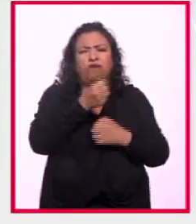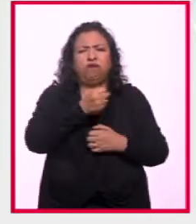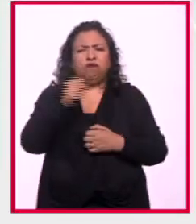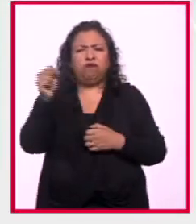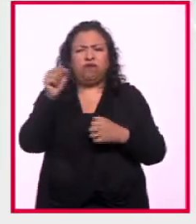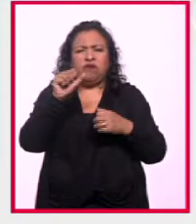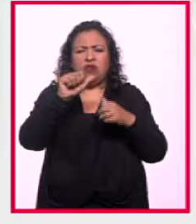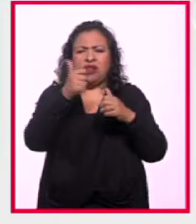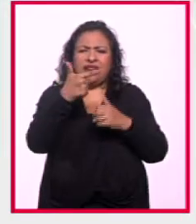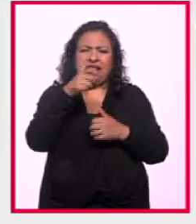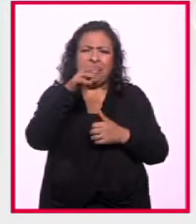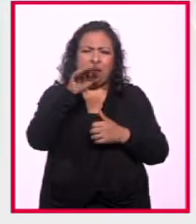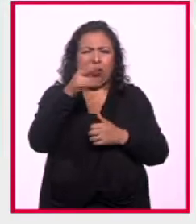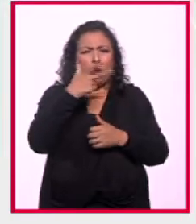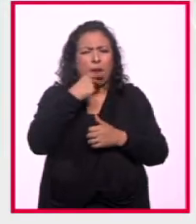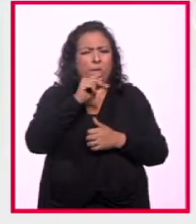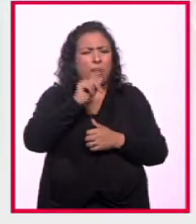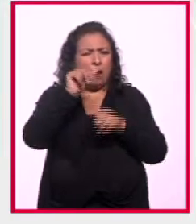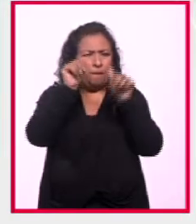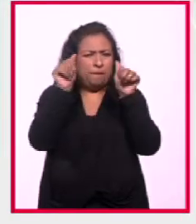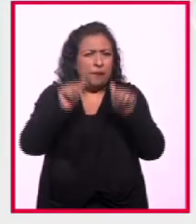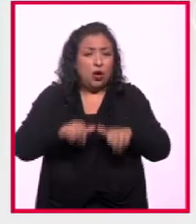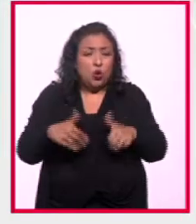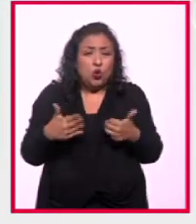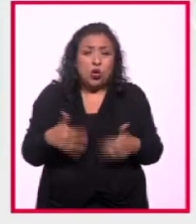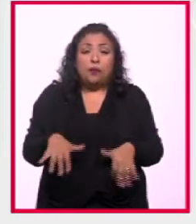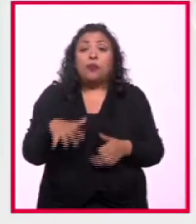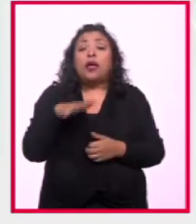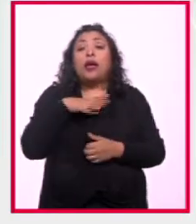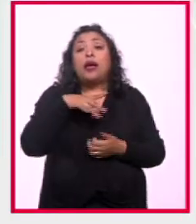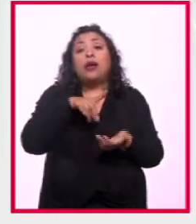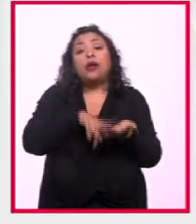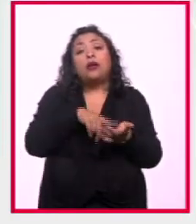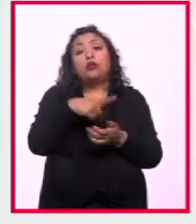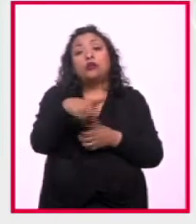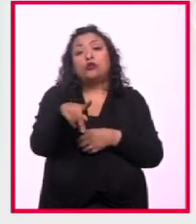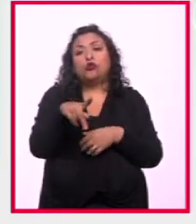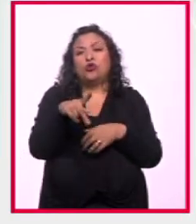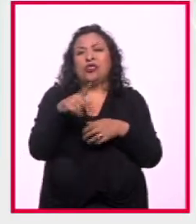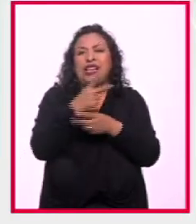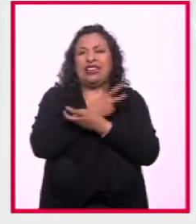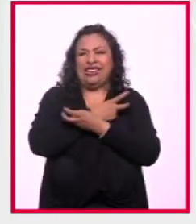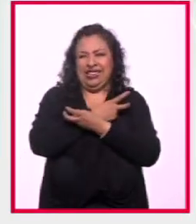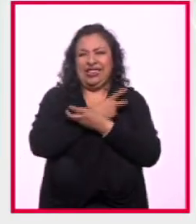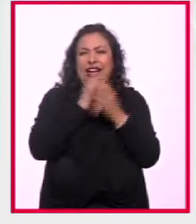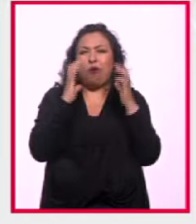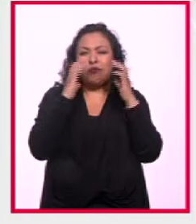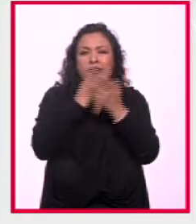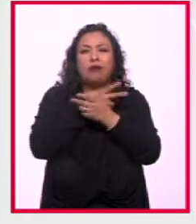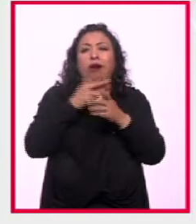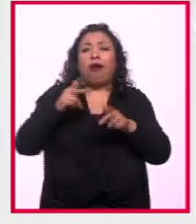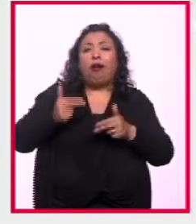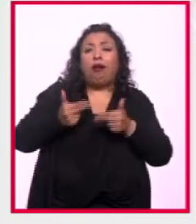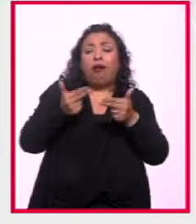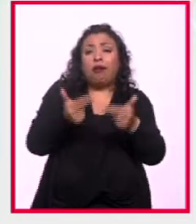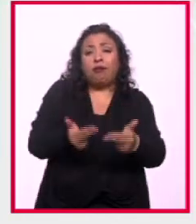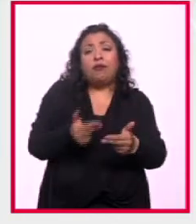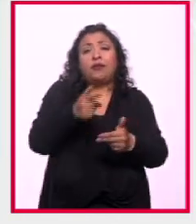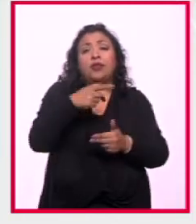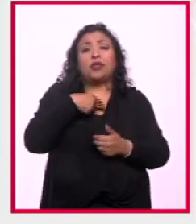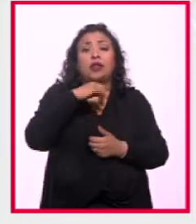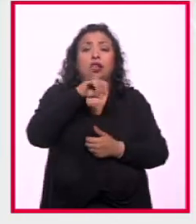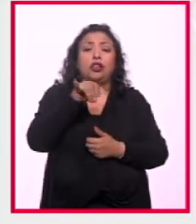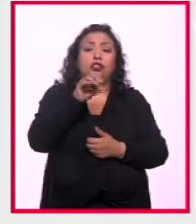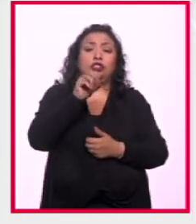espléndido artista que ha hecho a través de las calaveras como heredero de josé